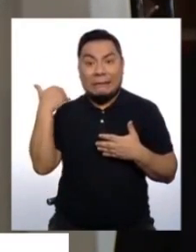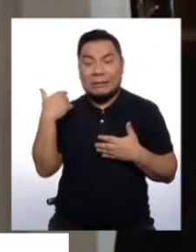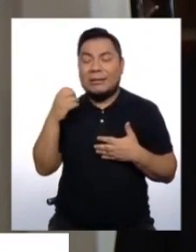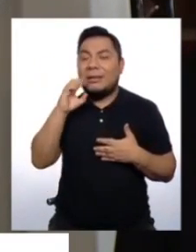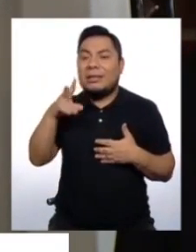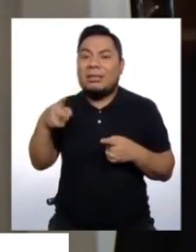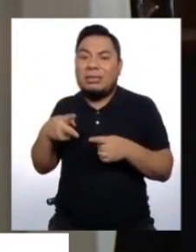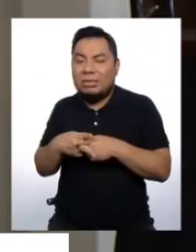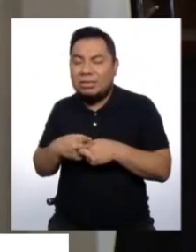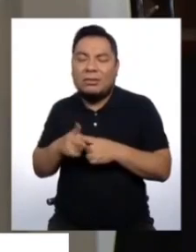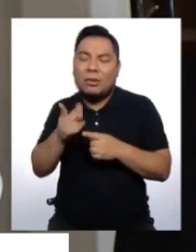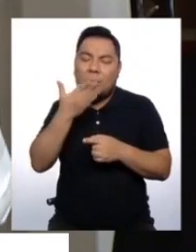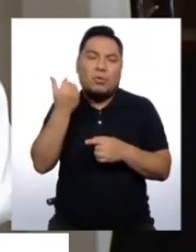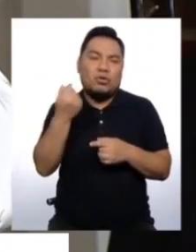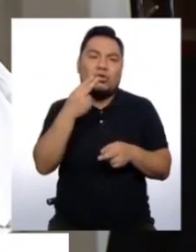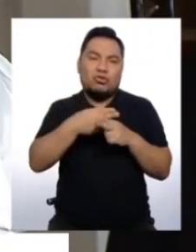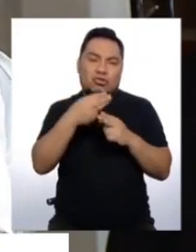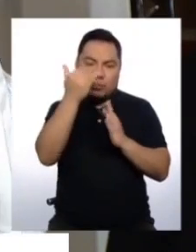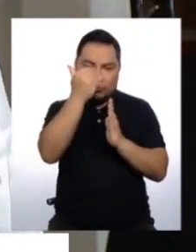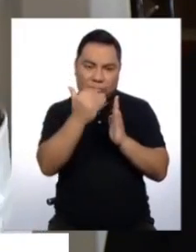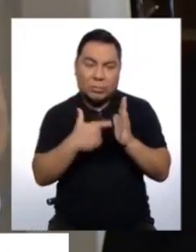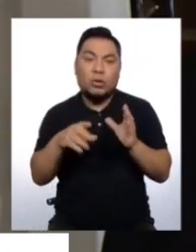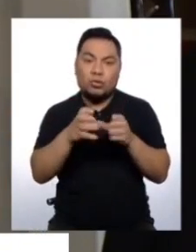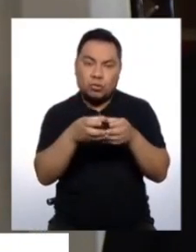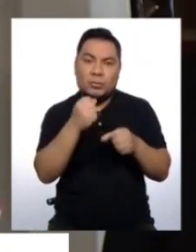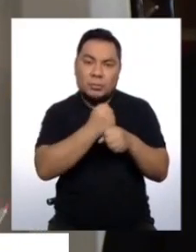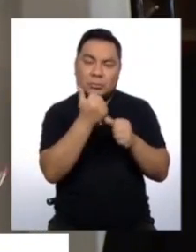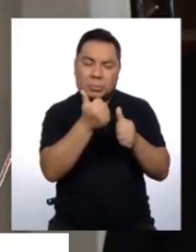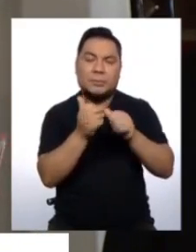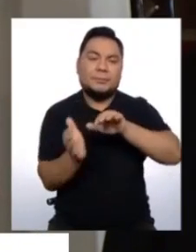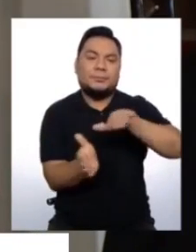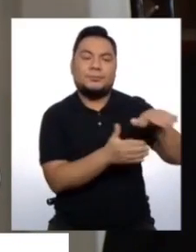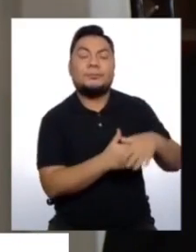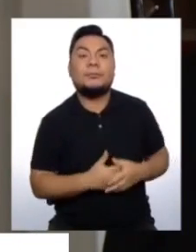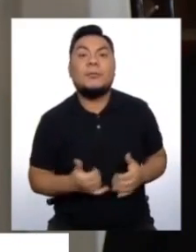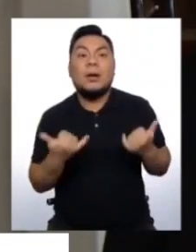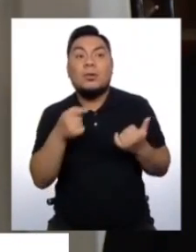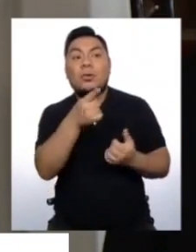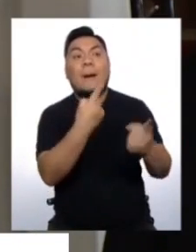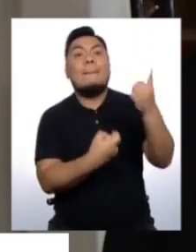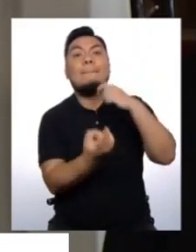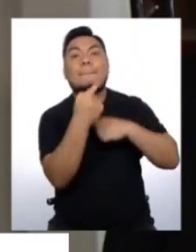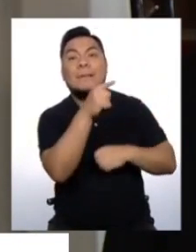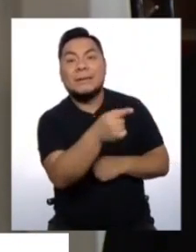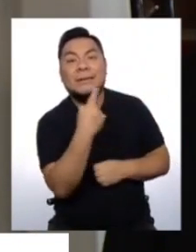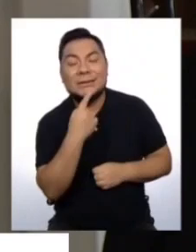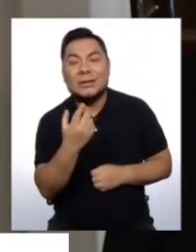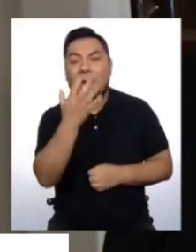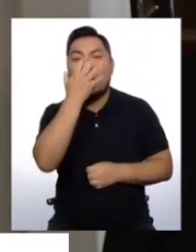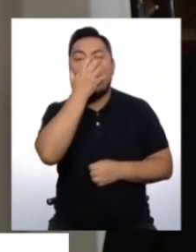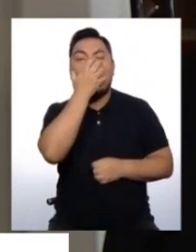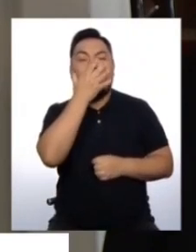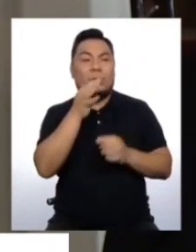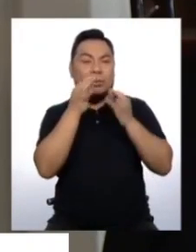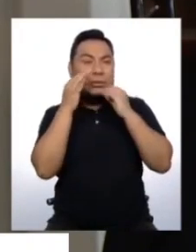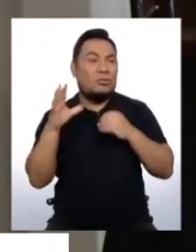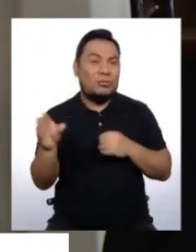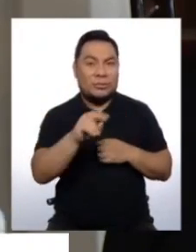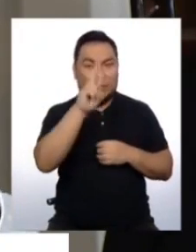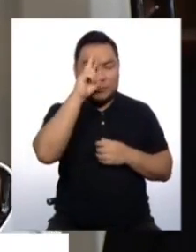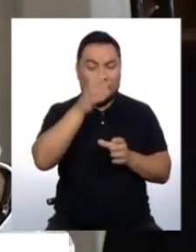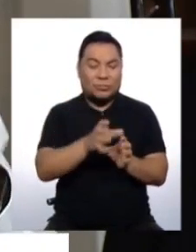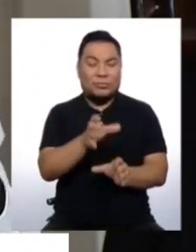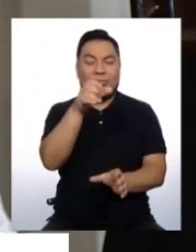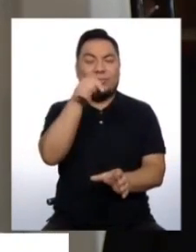anterior. En relación con las plantas de oxígeno, con el esfuerzo por dotar de oxígeno a todo el país, nos